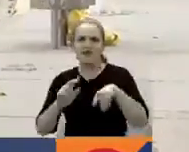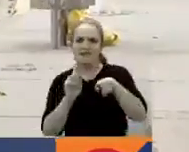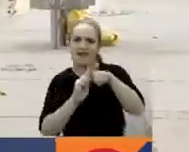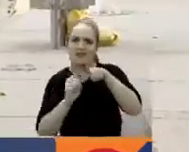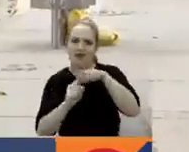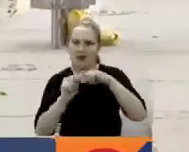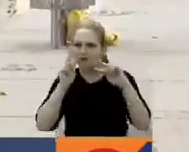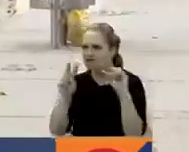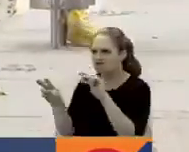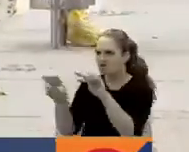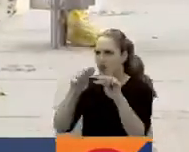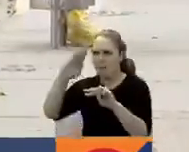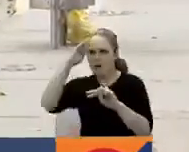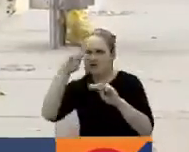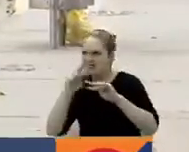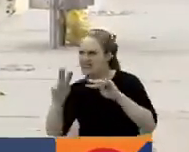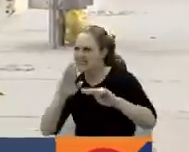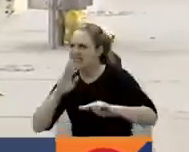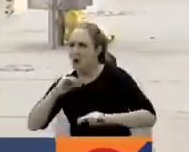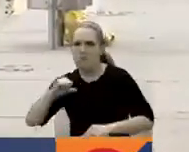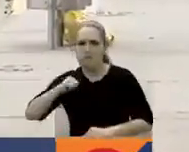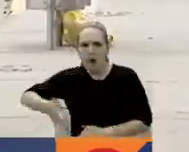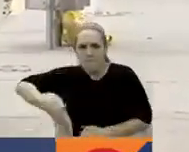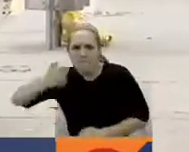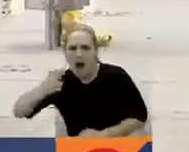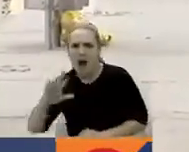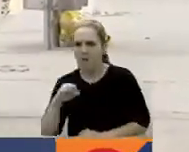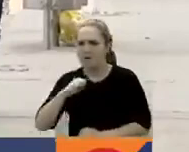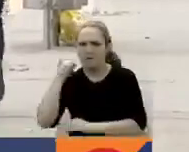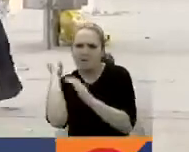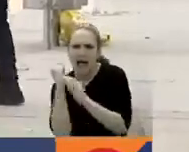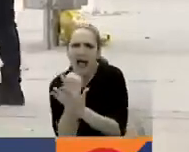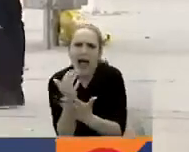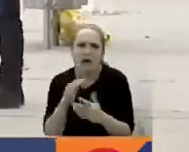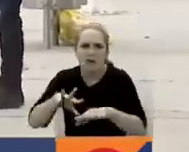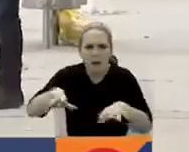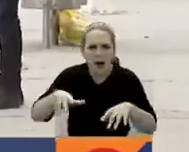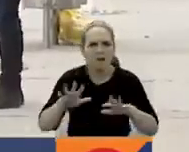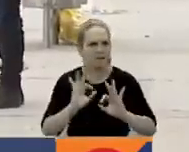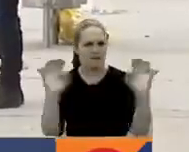evitar atracos y también encontrar armas de fuego. Pues es la información que